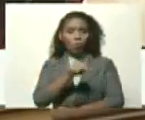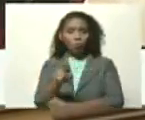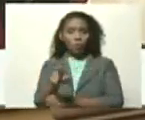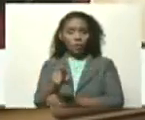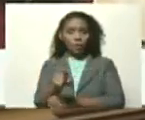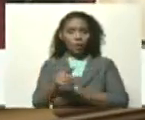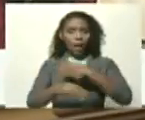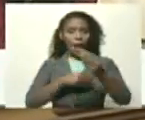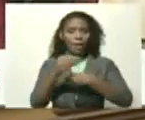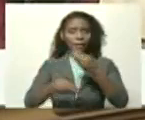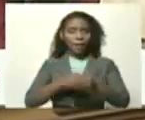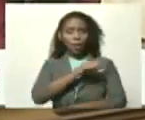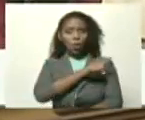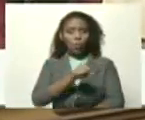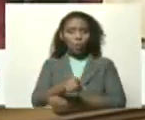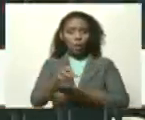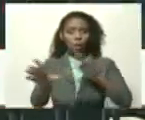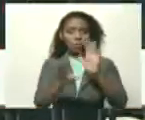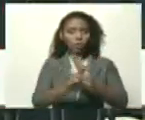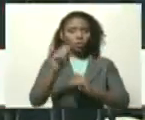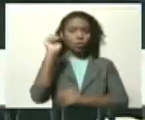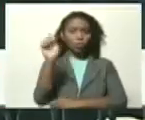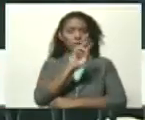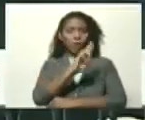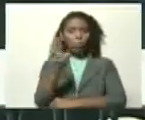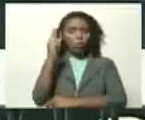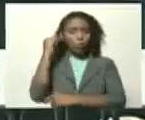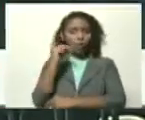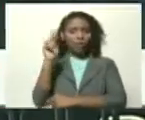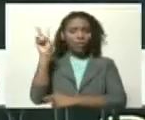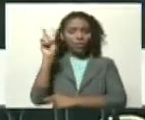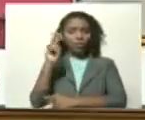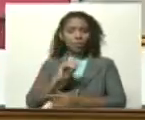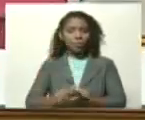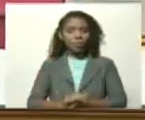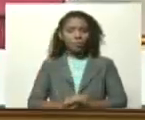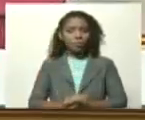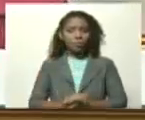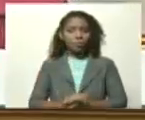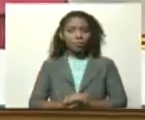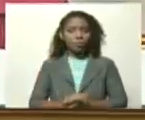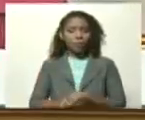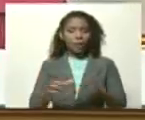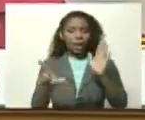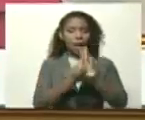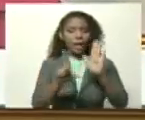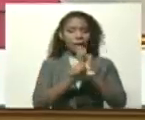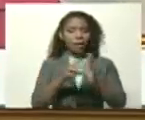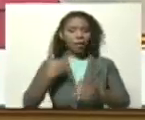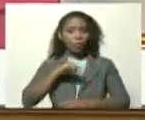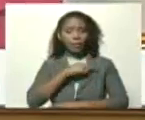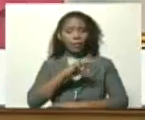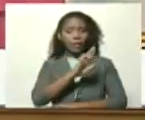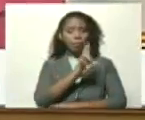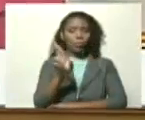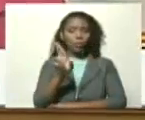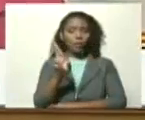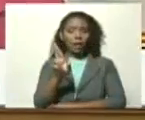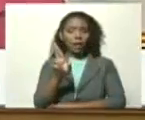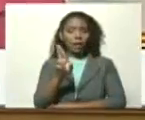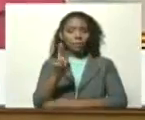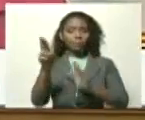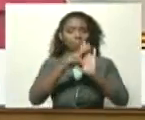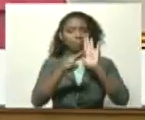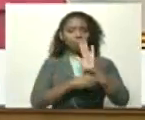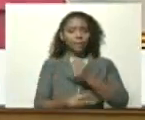y hacer cumplir la Constitución de la República Bolivariana de Venezuela, las leyes de nuestra República, el Reglamento